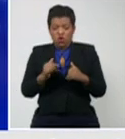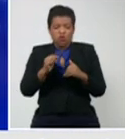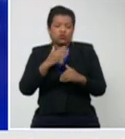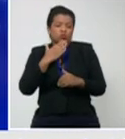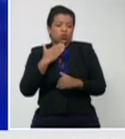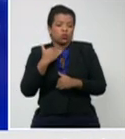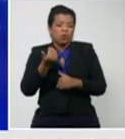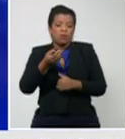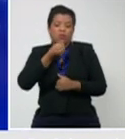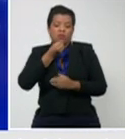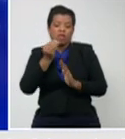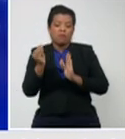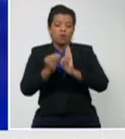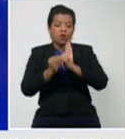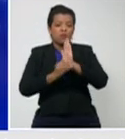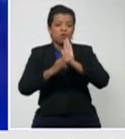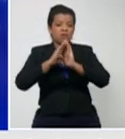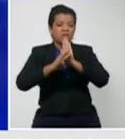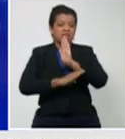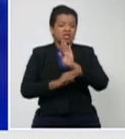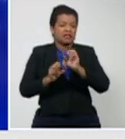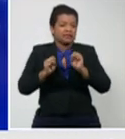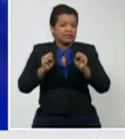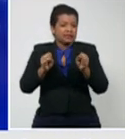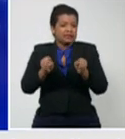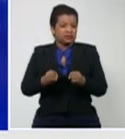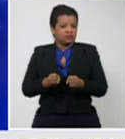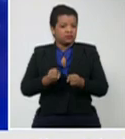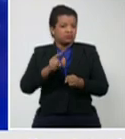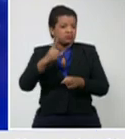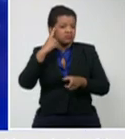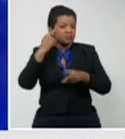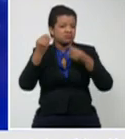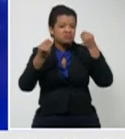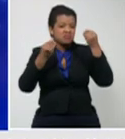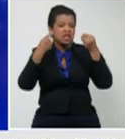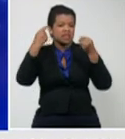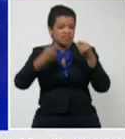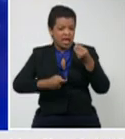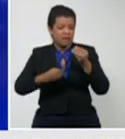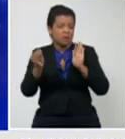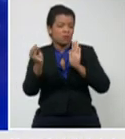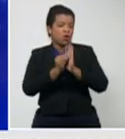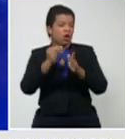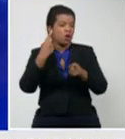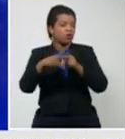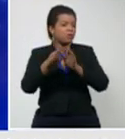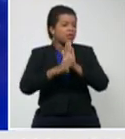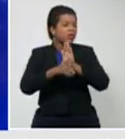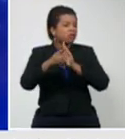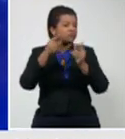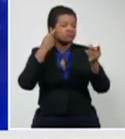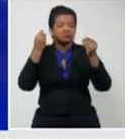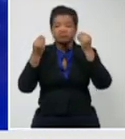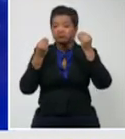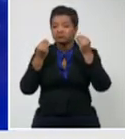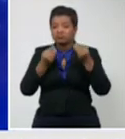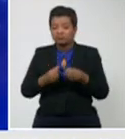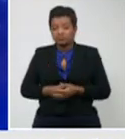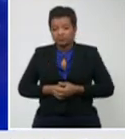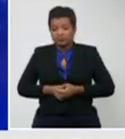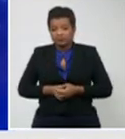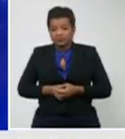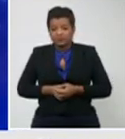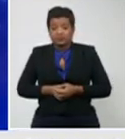propagación? ¿No cree usted que se deban implementar otras medidas? Bueno, el MINSA